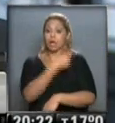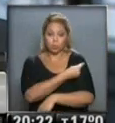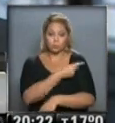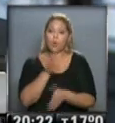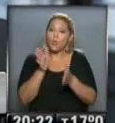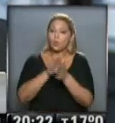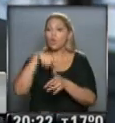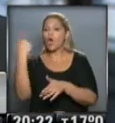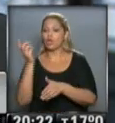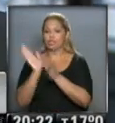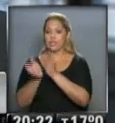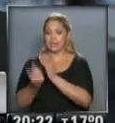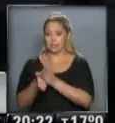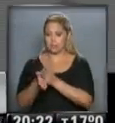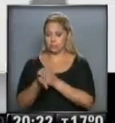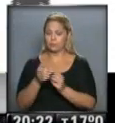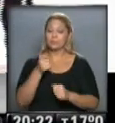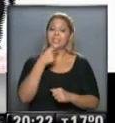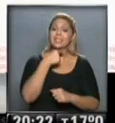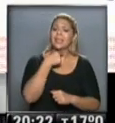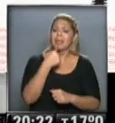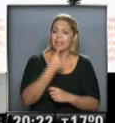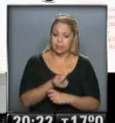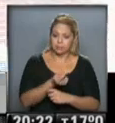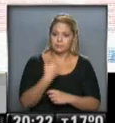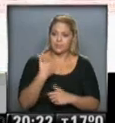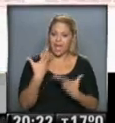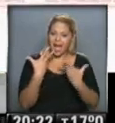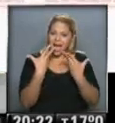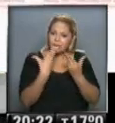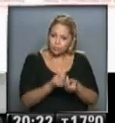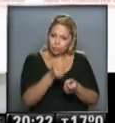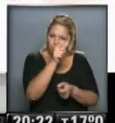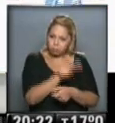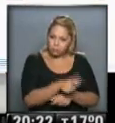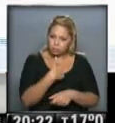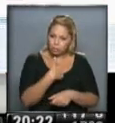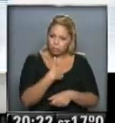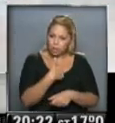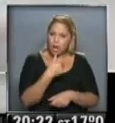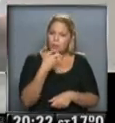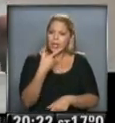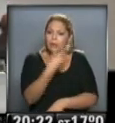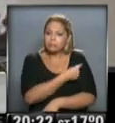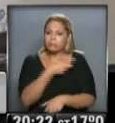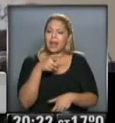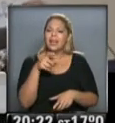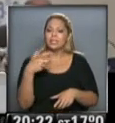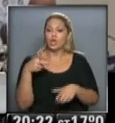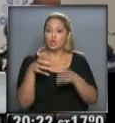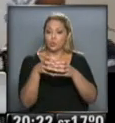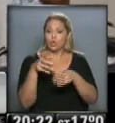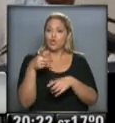las terapias convencionales. Es decir, si bien favorece una mayor sobrevida al inducir la destrucción del residuo tumoral, es